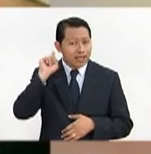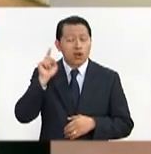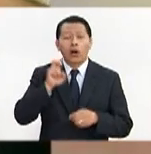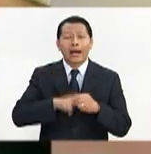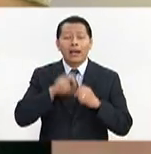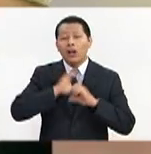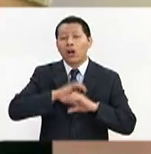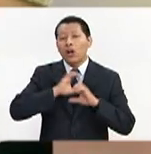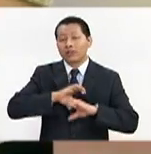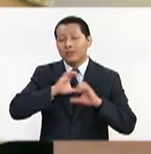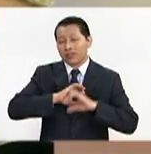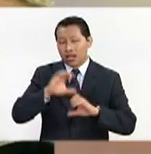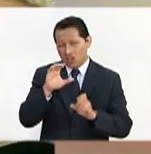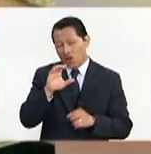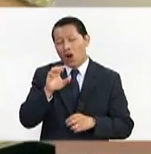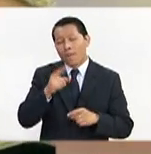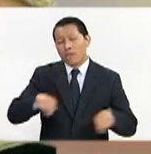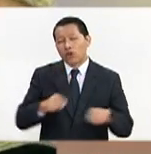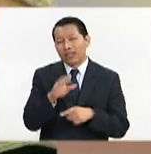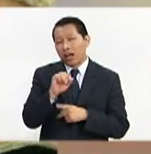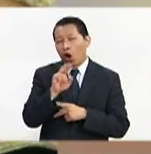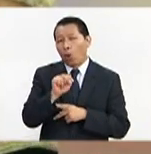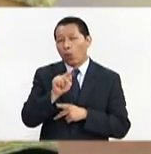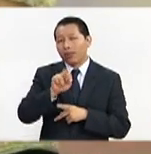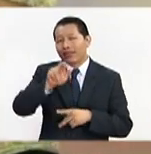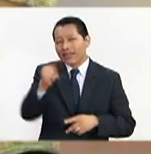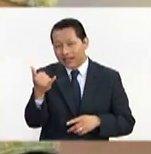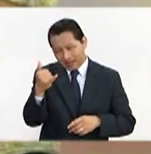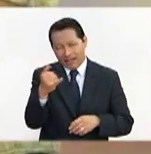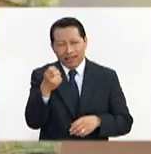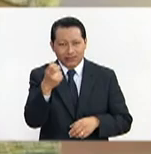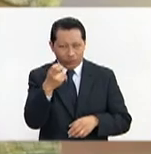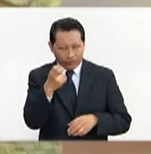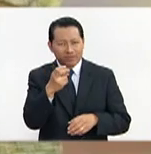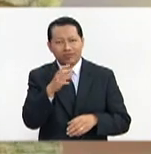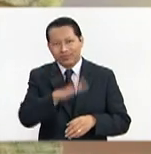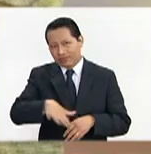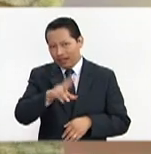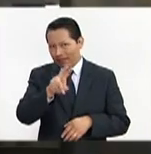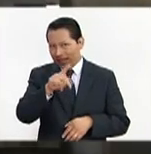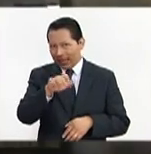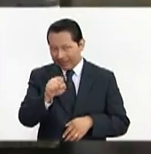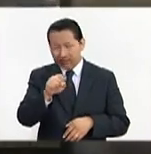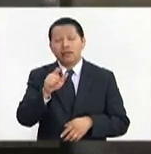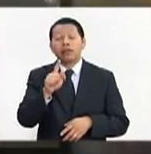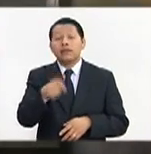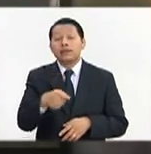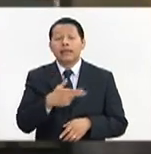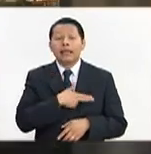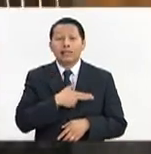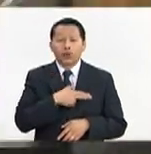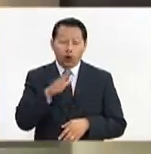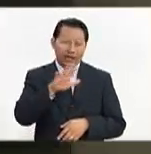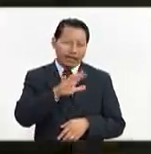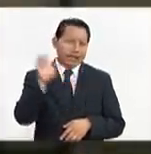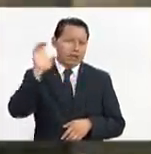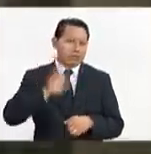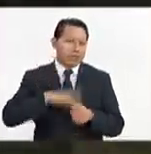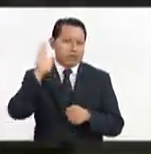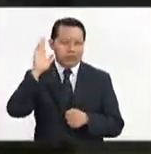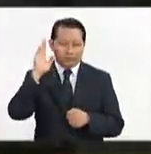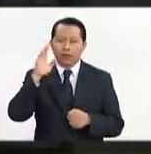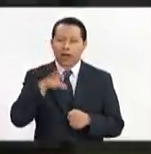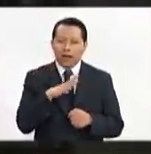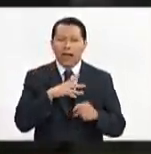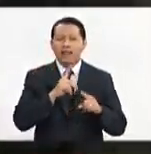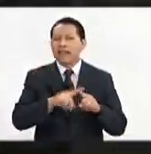concierto de música country allá en este estado, Las Vegas. La cifra de heridos se elevó a más de 500, quienes se